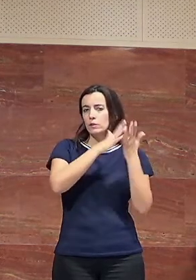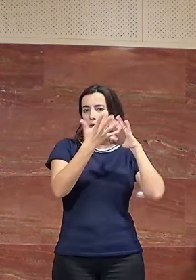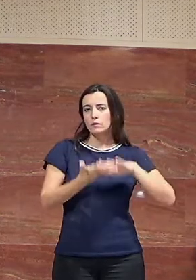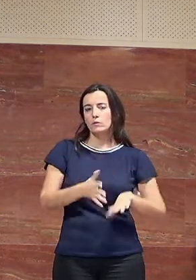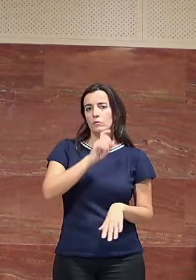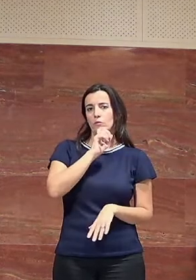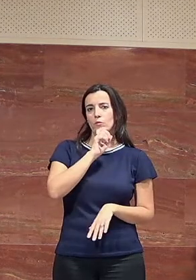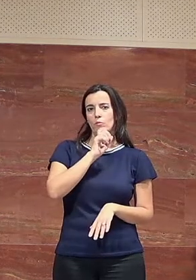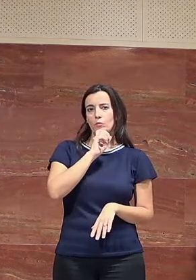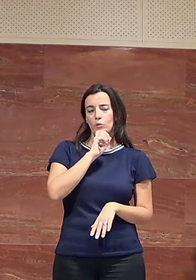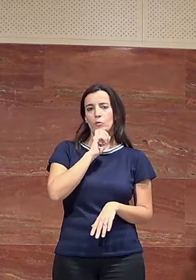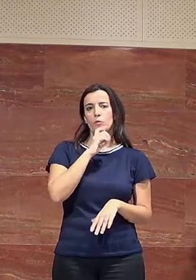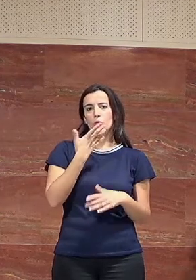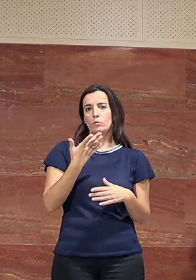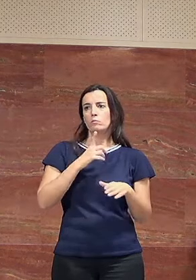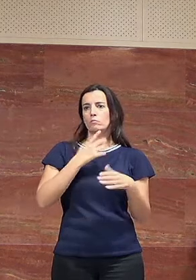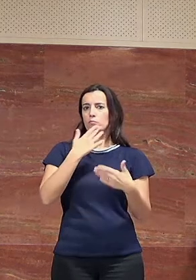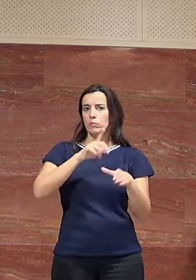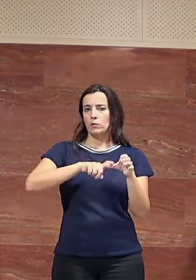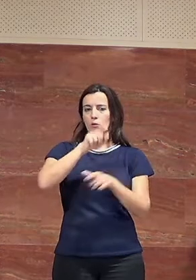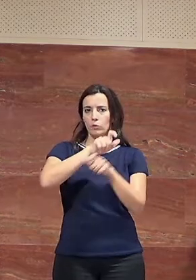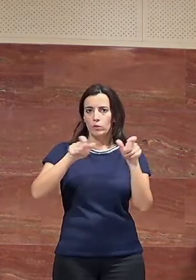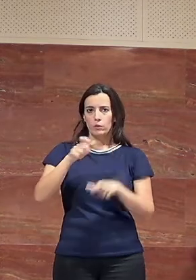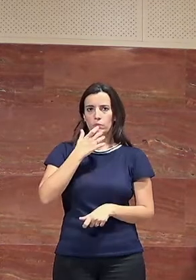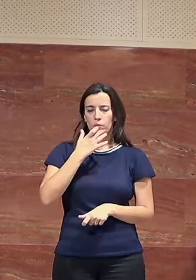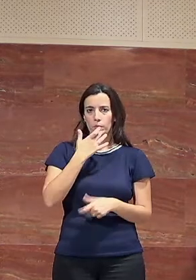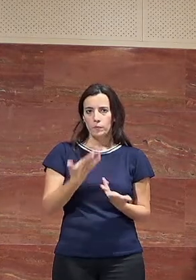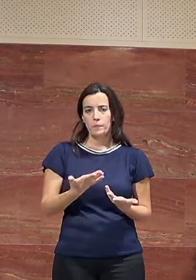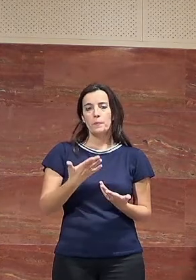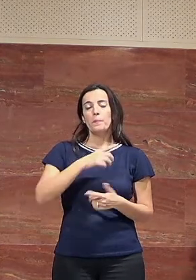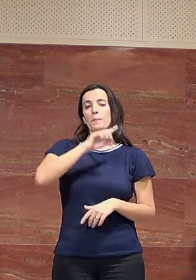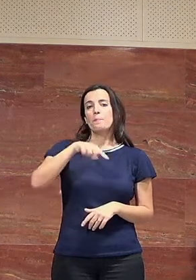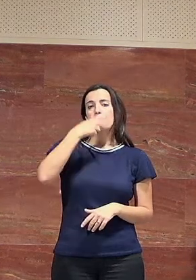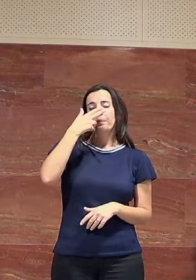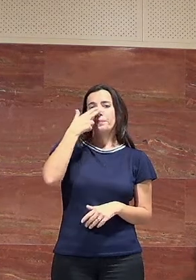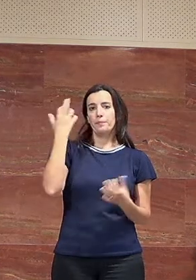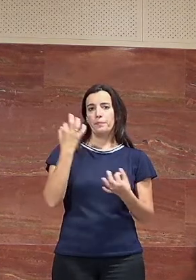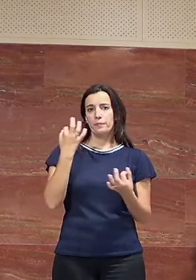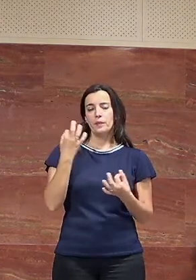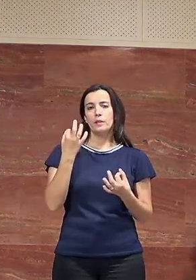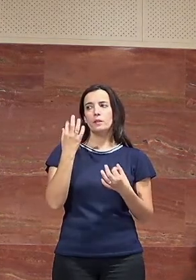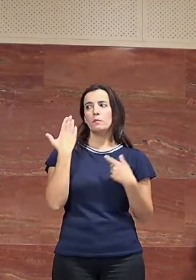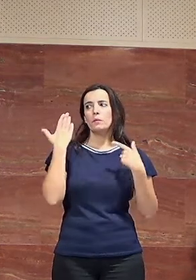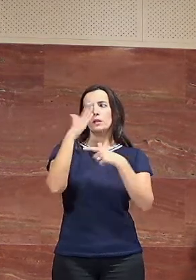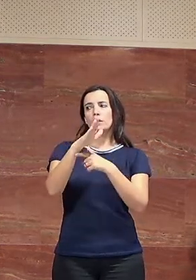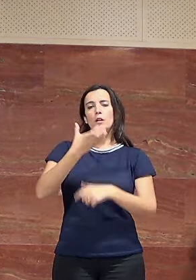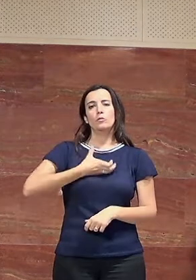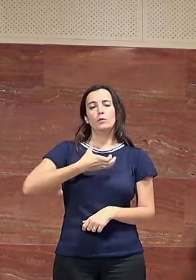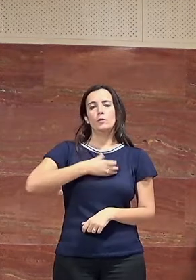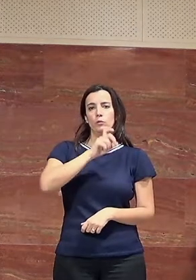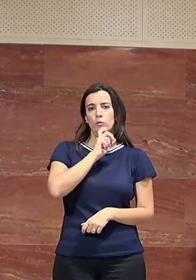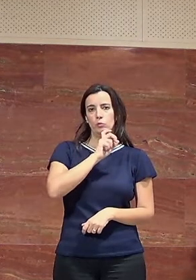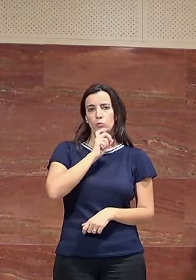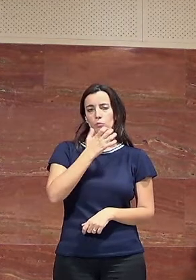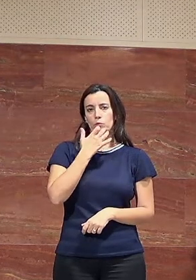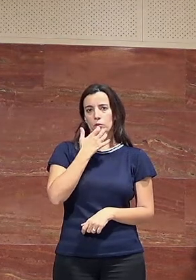con participación ciudadana. En el caso de Nueva York es muy interesante cómo lo plantea el ayuntamiento.